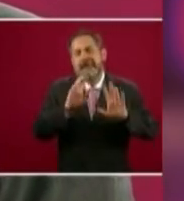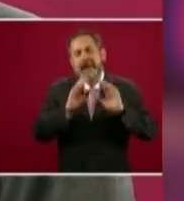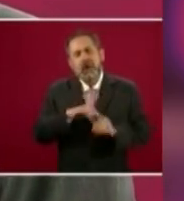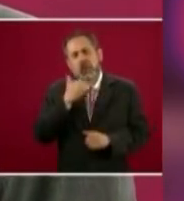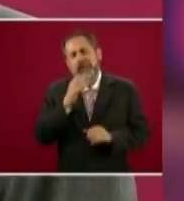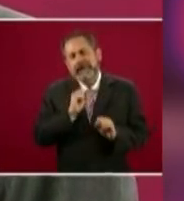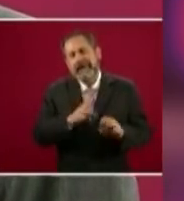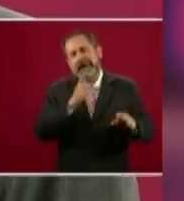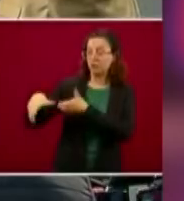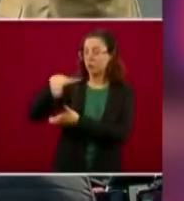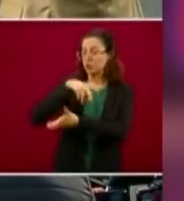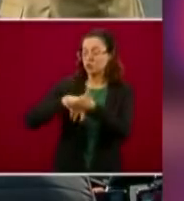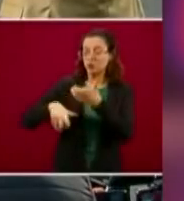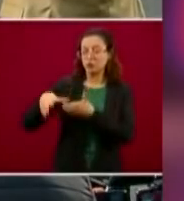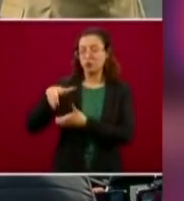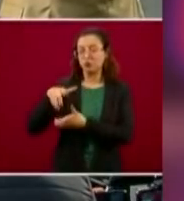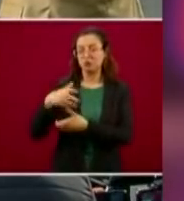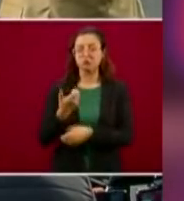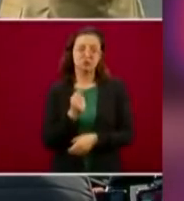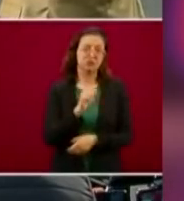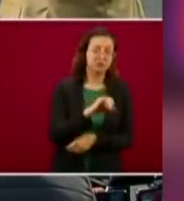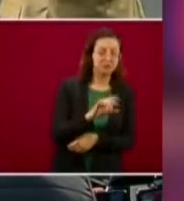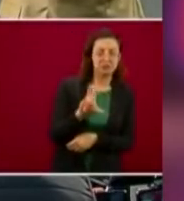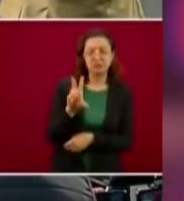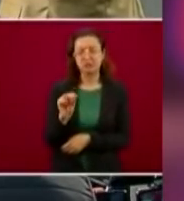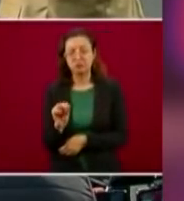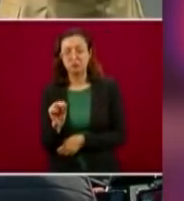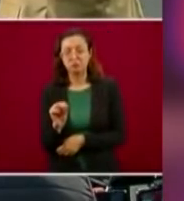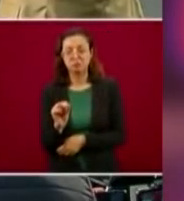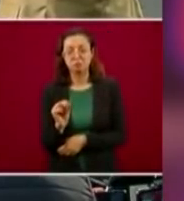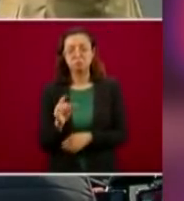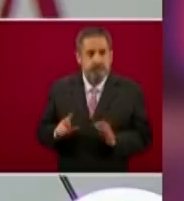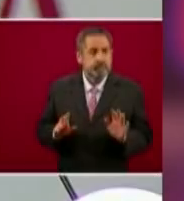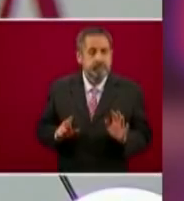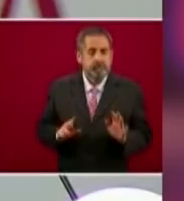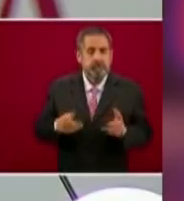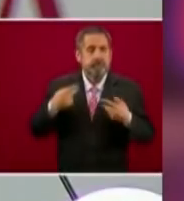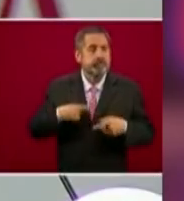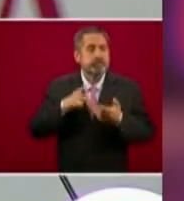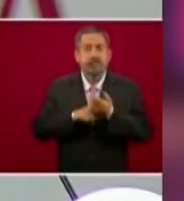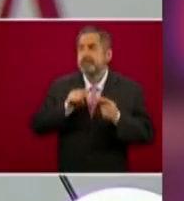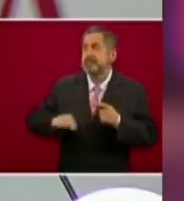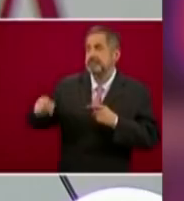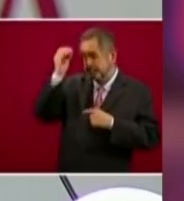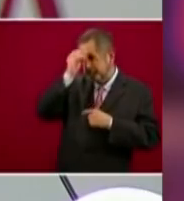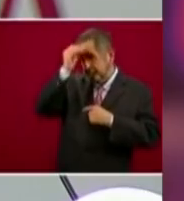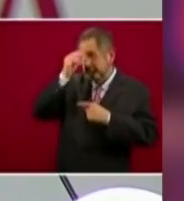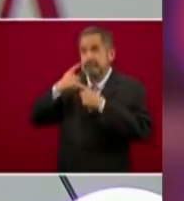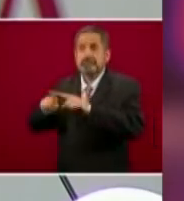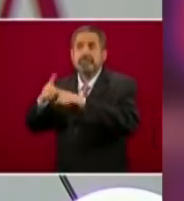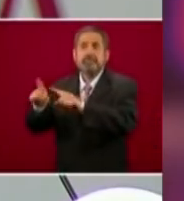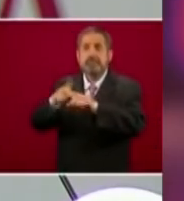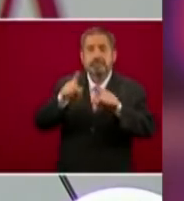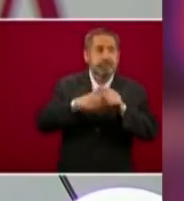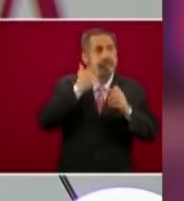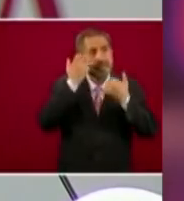las manifestaciones, organizaba manifestaciones hasta hace muy poco tiempo de sus partidarios. Poco a poco ha